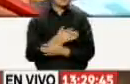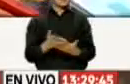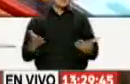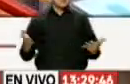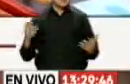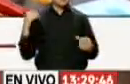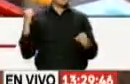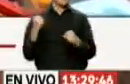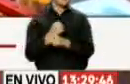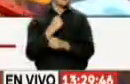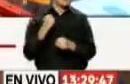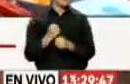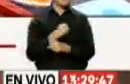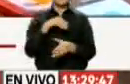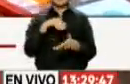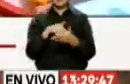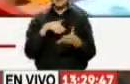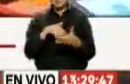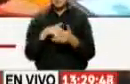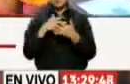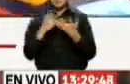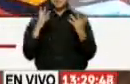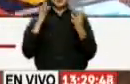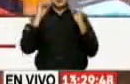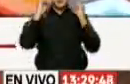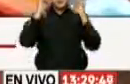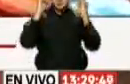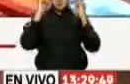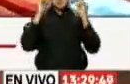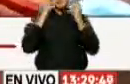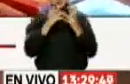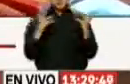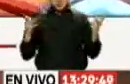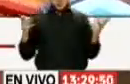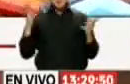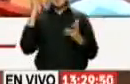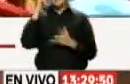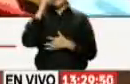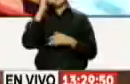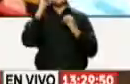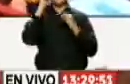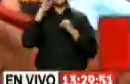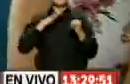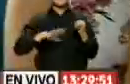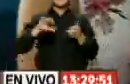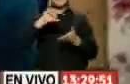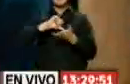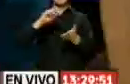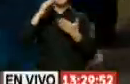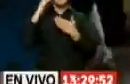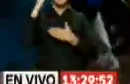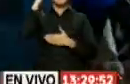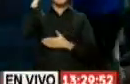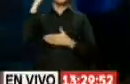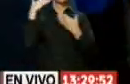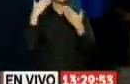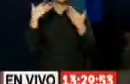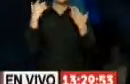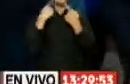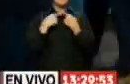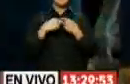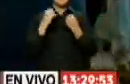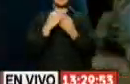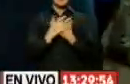que trabajar y hay que estudiar, también hay que divertirse. Y esta es una sana manera de divertirse en la ciudad de Guayaquil. El alcalde de Guayaquil destacó